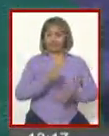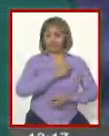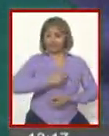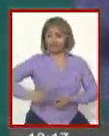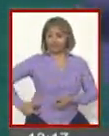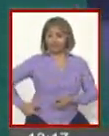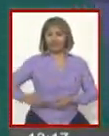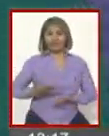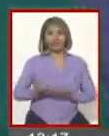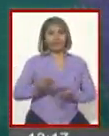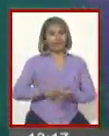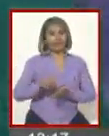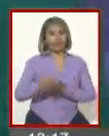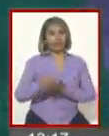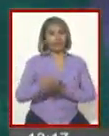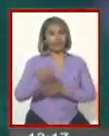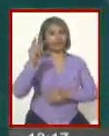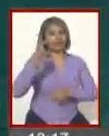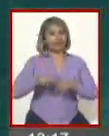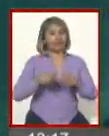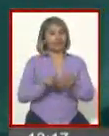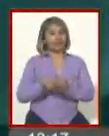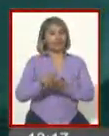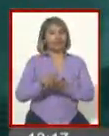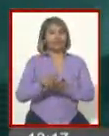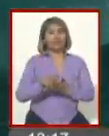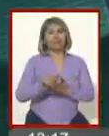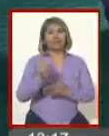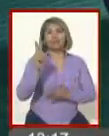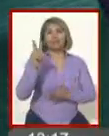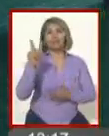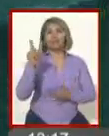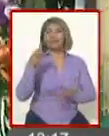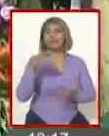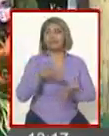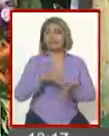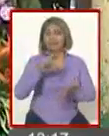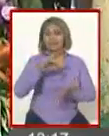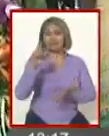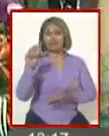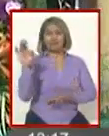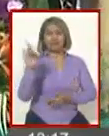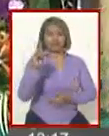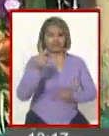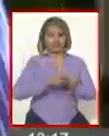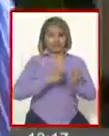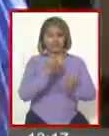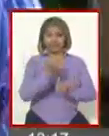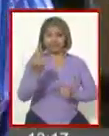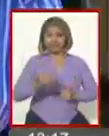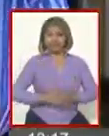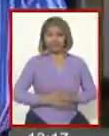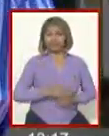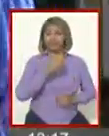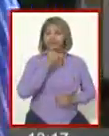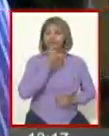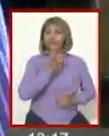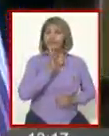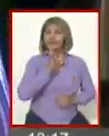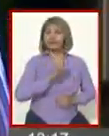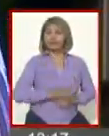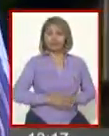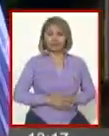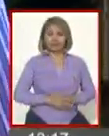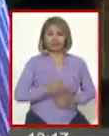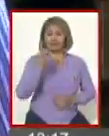las bandas que se iban a adquirir ya no se pudieron adquirir por el monto de 1.200 bolivianos cada una. Es que hay que tomarla de quien las dice,